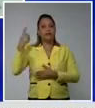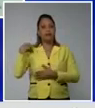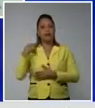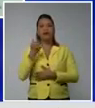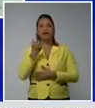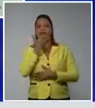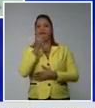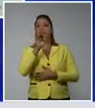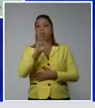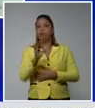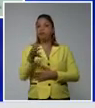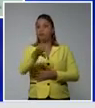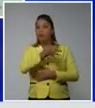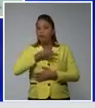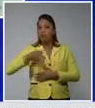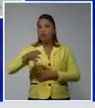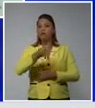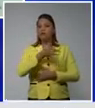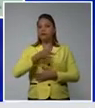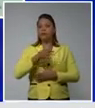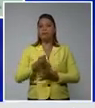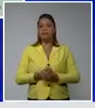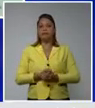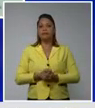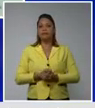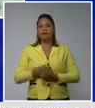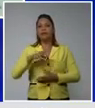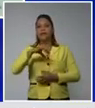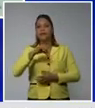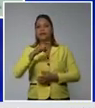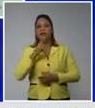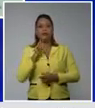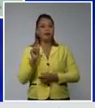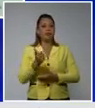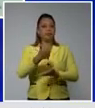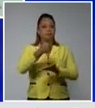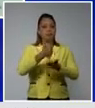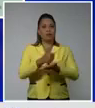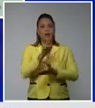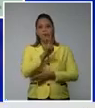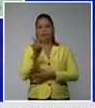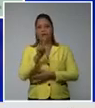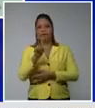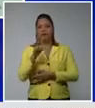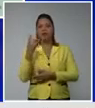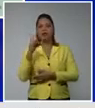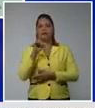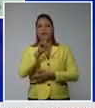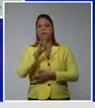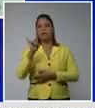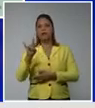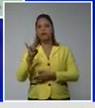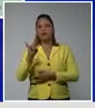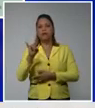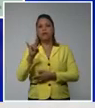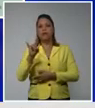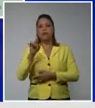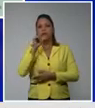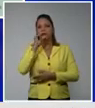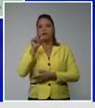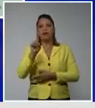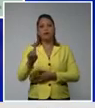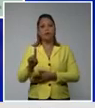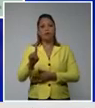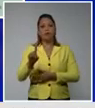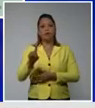sus 11 municipios, Pinar del Río cabecera con 22, La Palma 9, Guanes 1, San